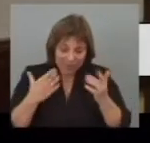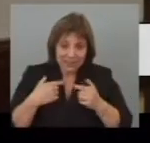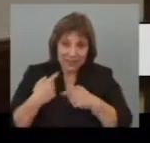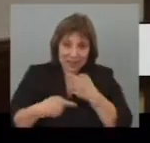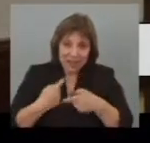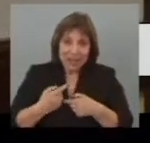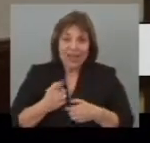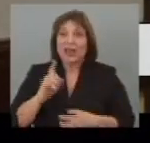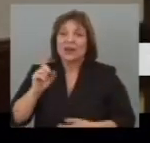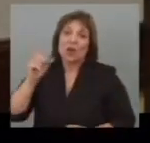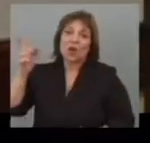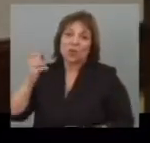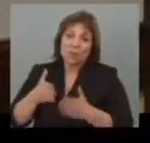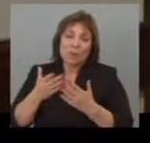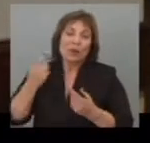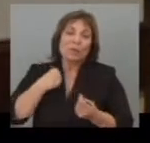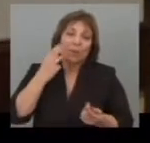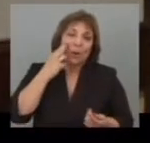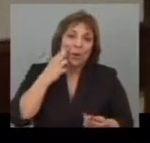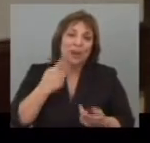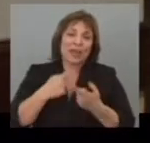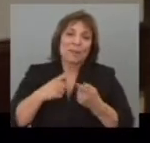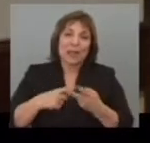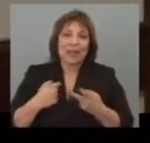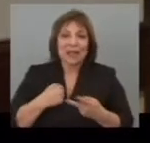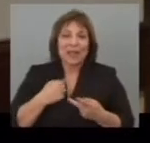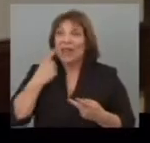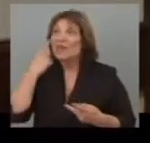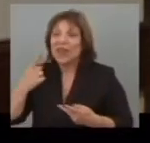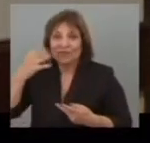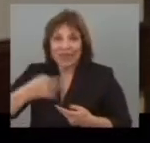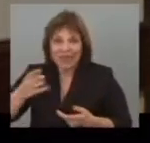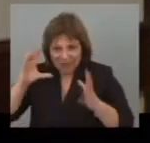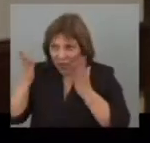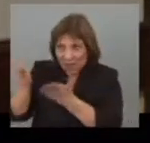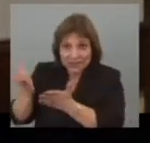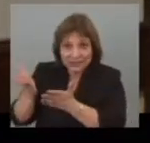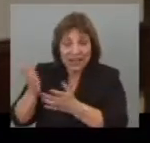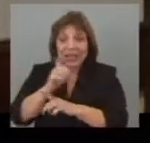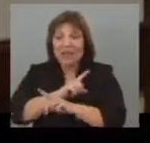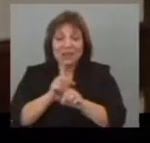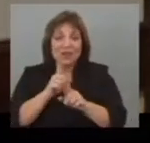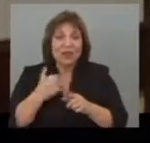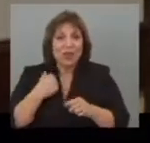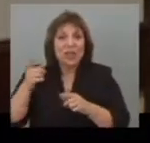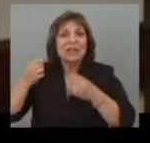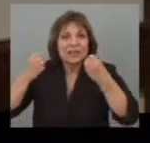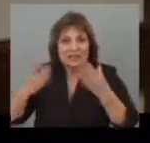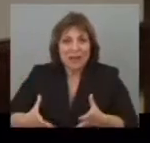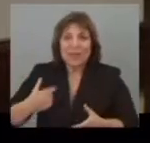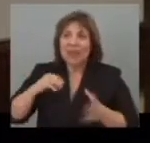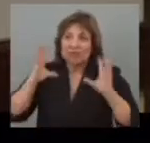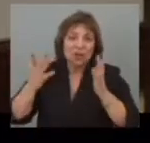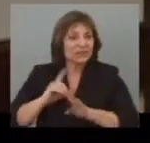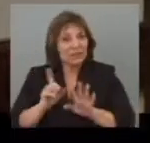intenta justificarla, intenta desmentir sus percepciones, ¿no? Esto es... intenta desconocer los grados de violencia que sufre, ¿no?